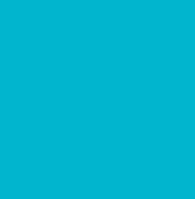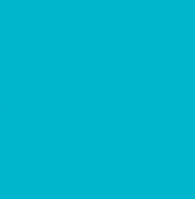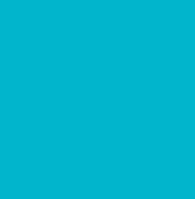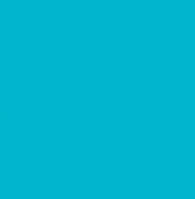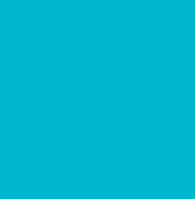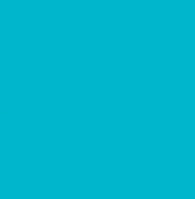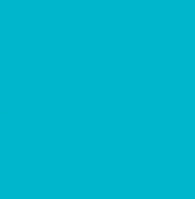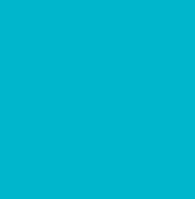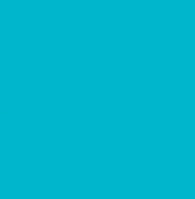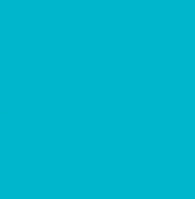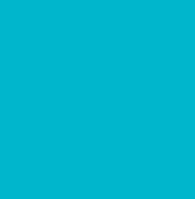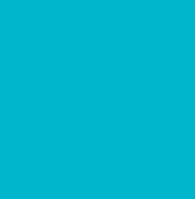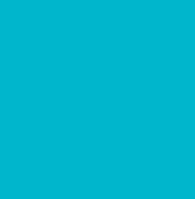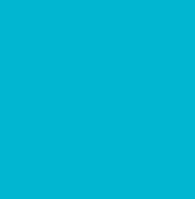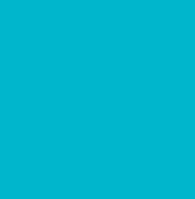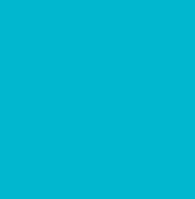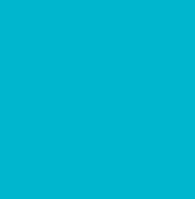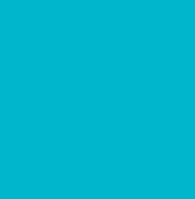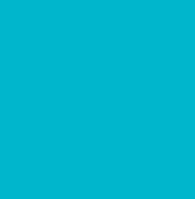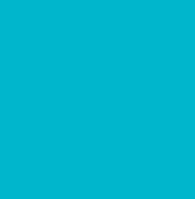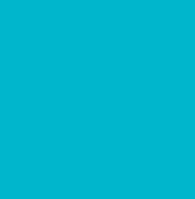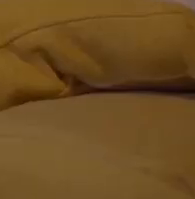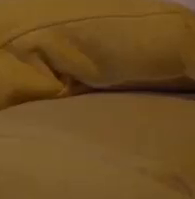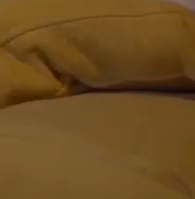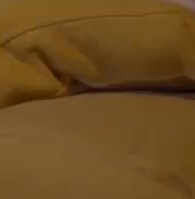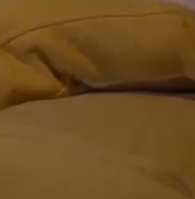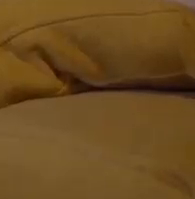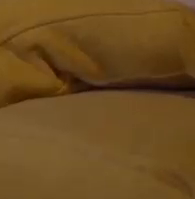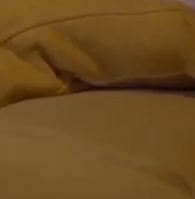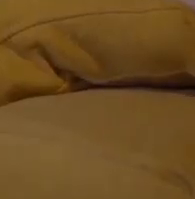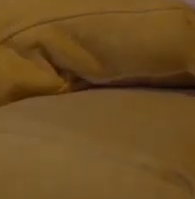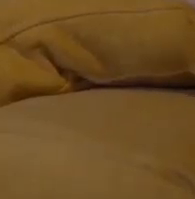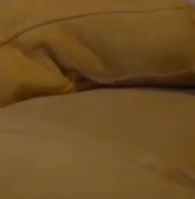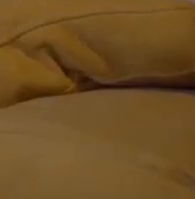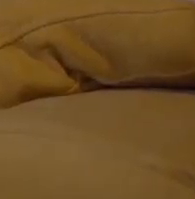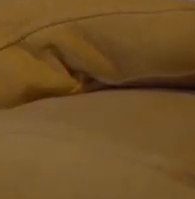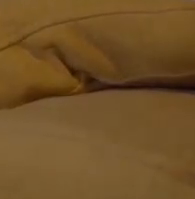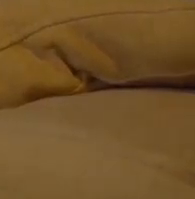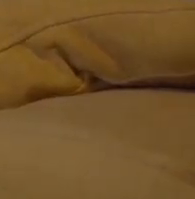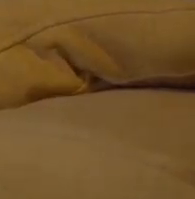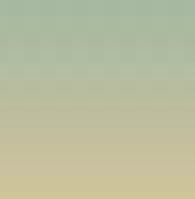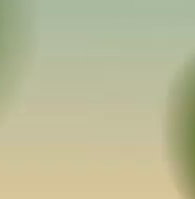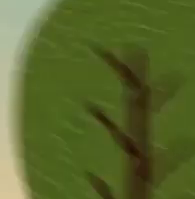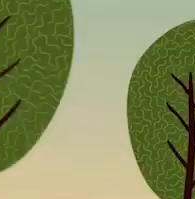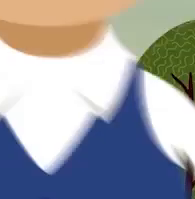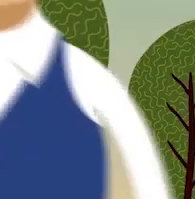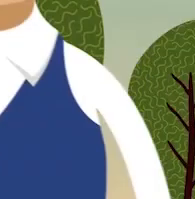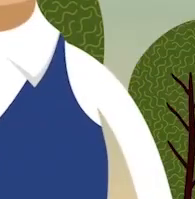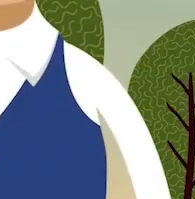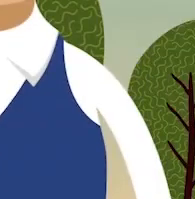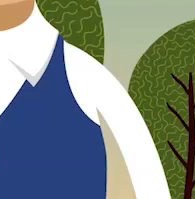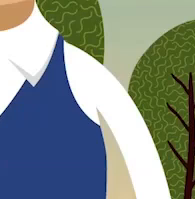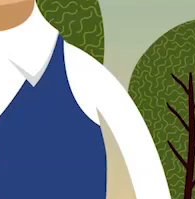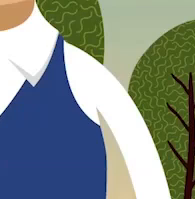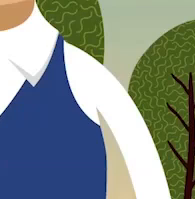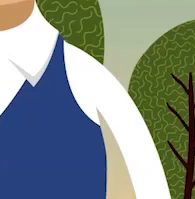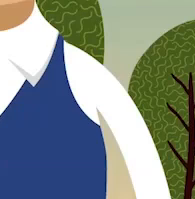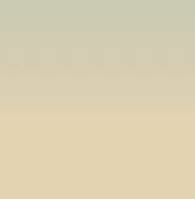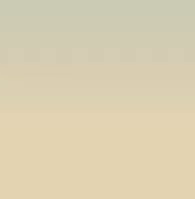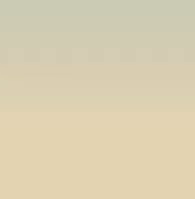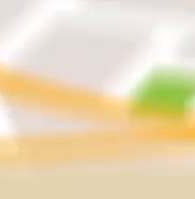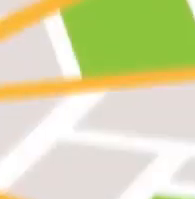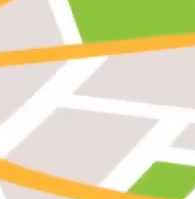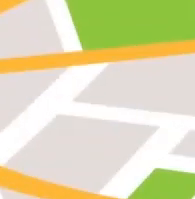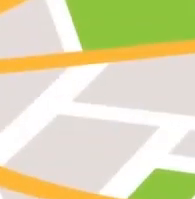de manos cuando no puede usar agua y jabón. ¿Eres afiliado al cable operador Alfa TV Dorada? Te tenemos buenas noticias.